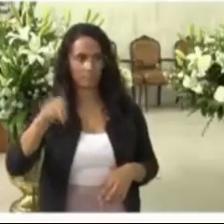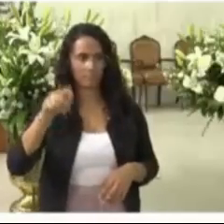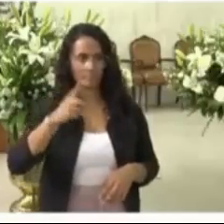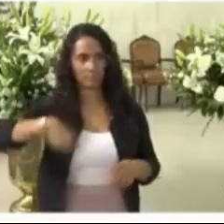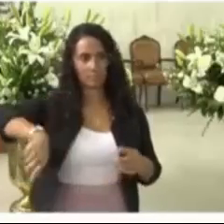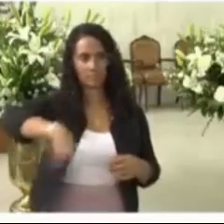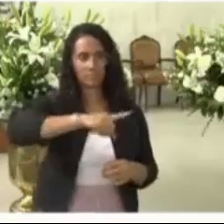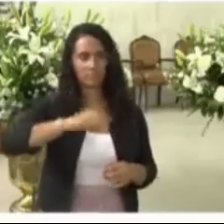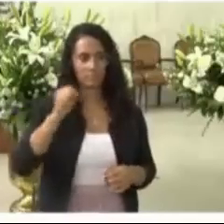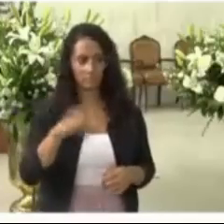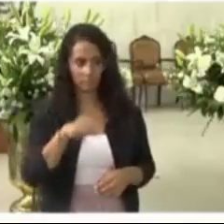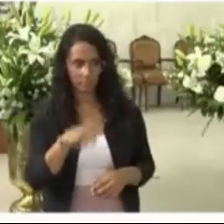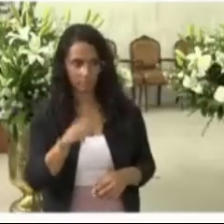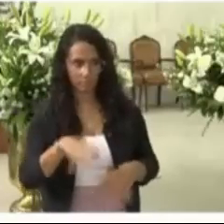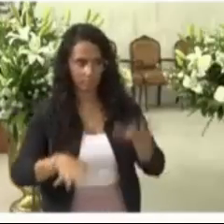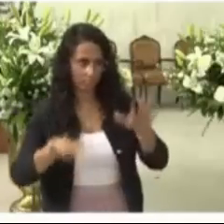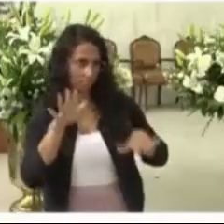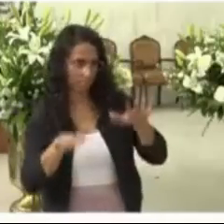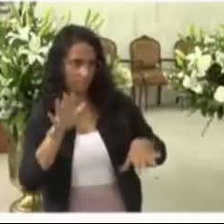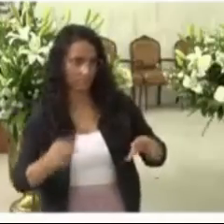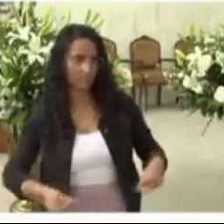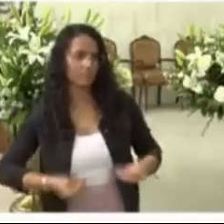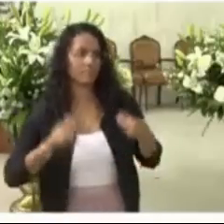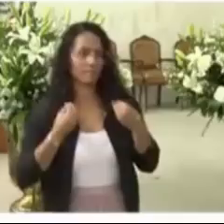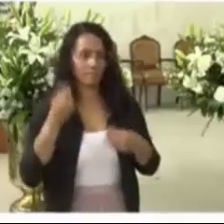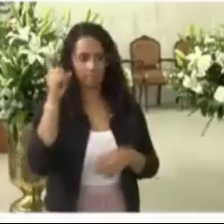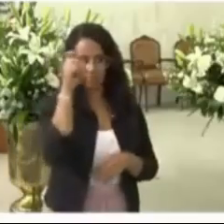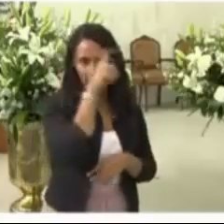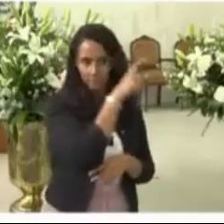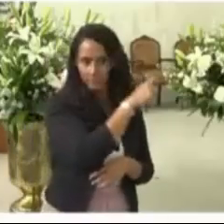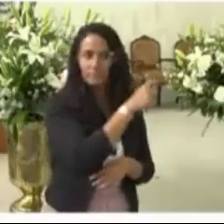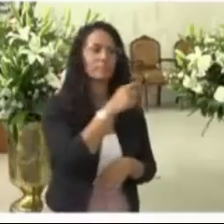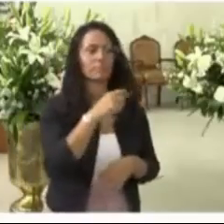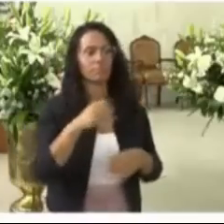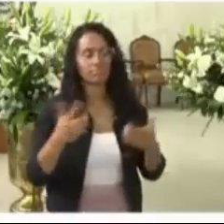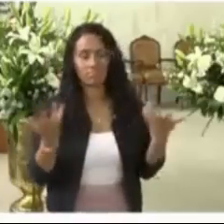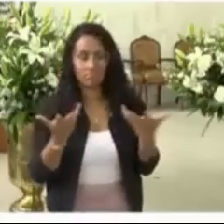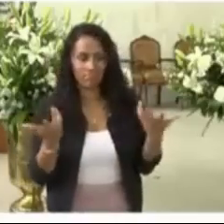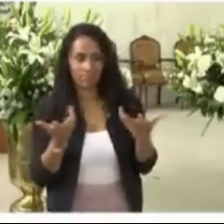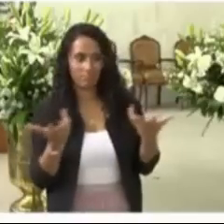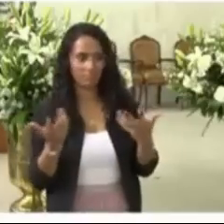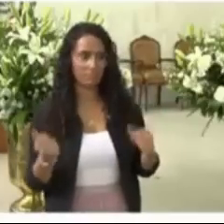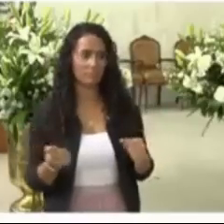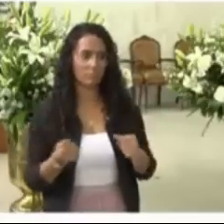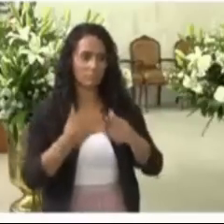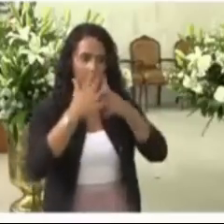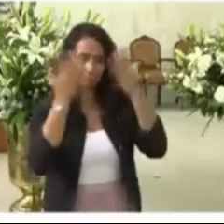circunstancias difíciles en las que muchas veces no sabemos qué hacer.